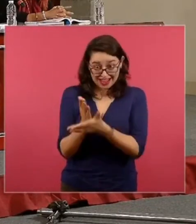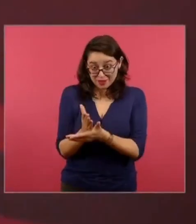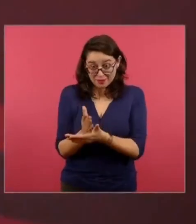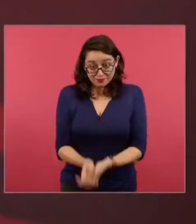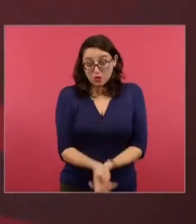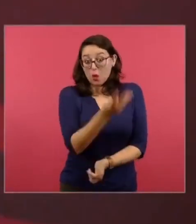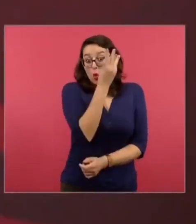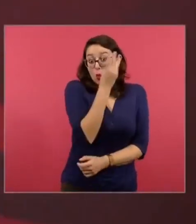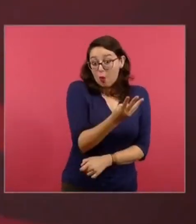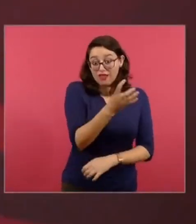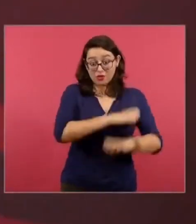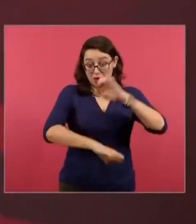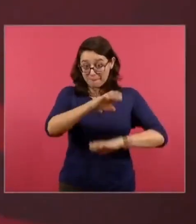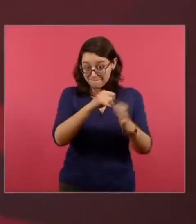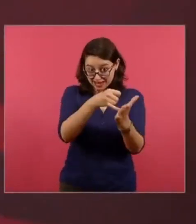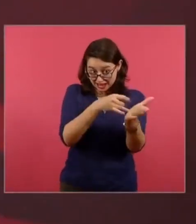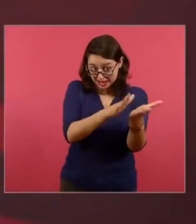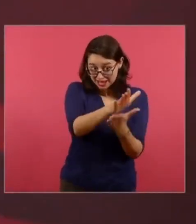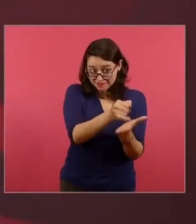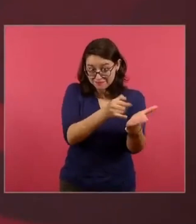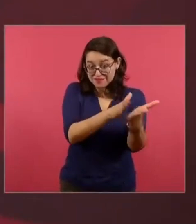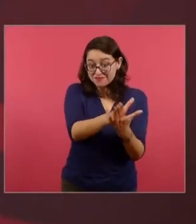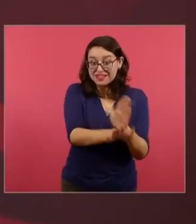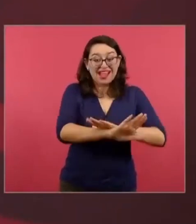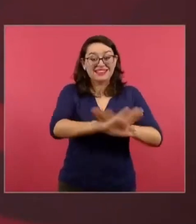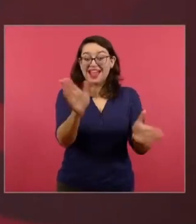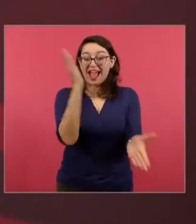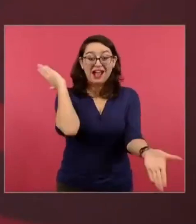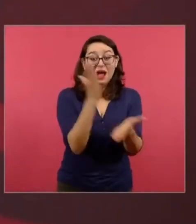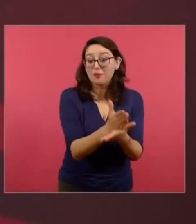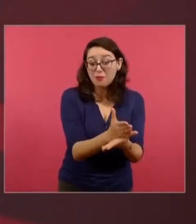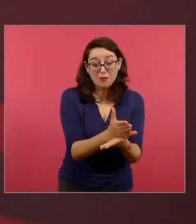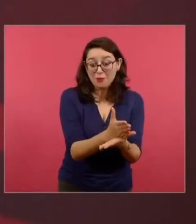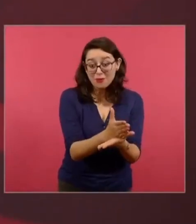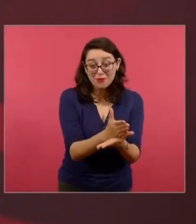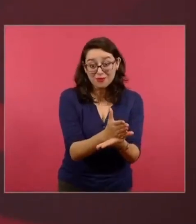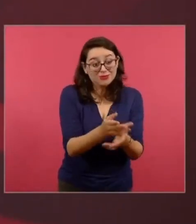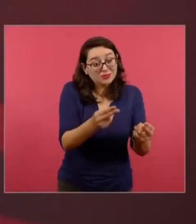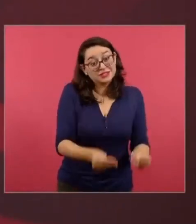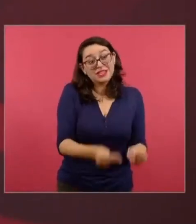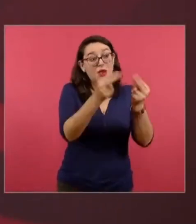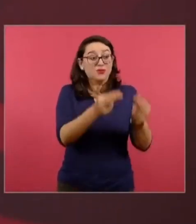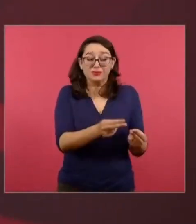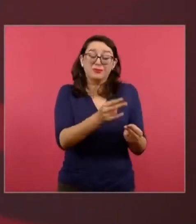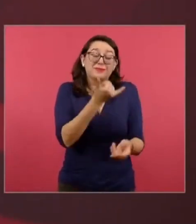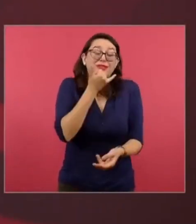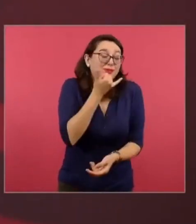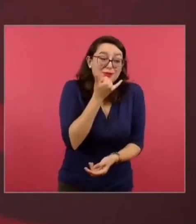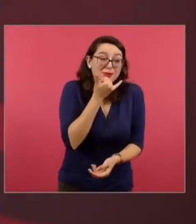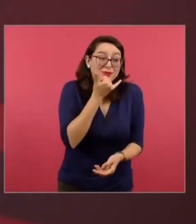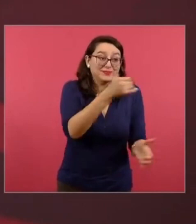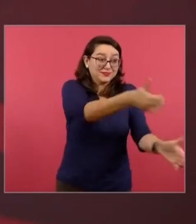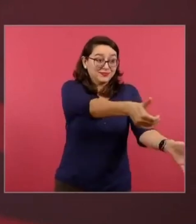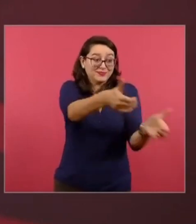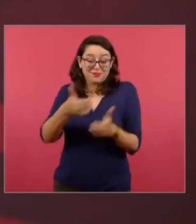4 editoriales, ya no es la presa de la CANIEM, sino ahora es el tesoro de la Secretaría de Educación